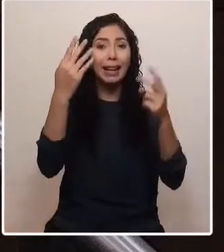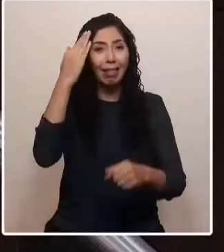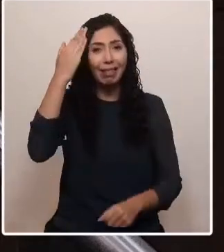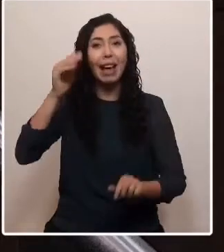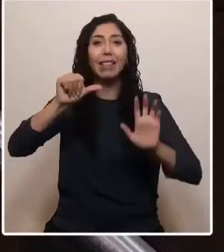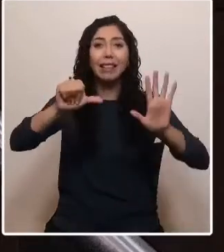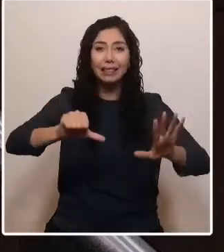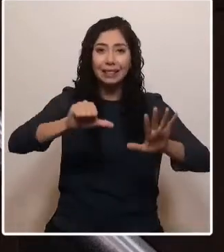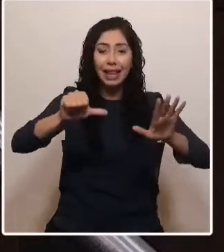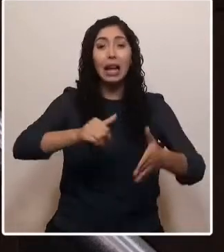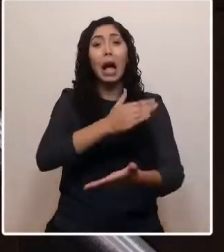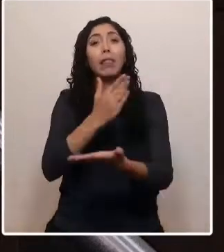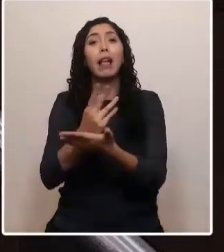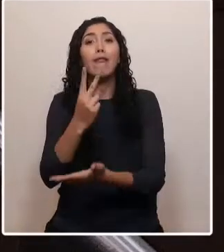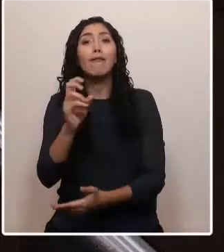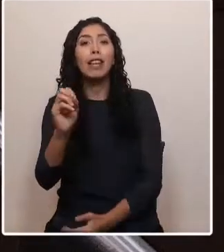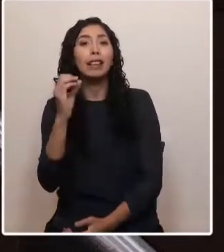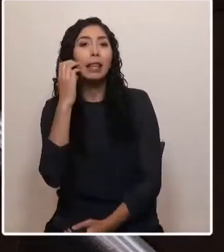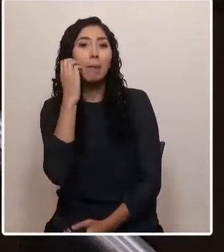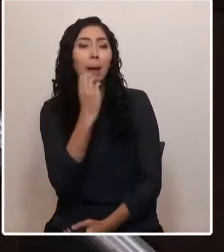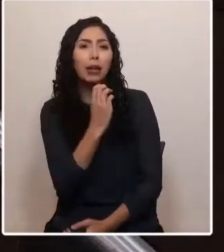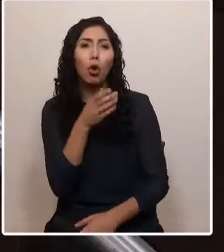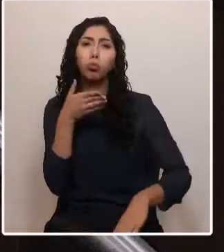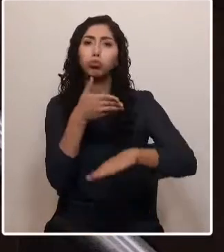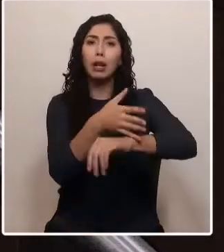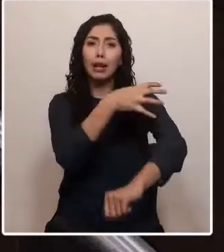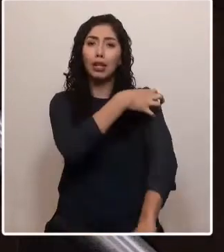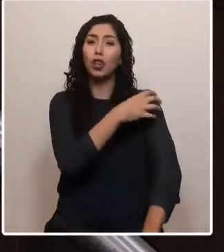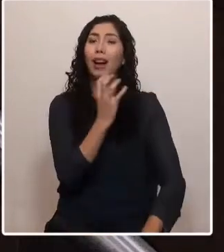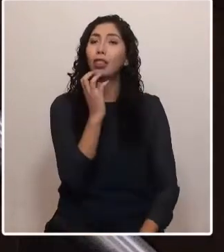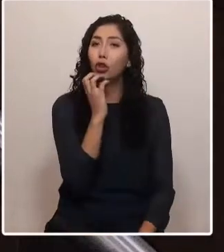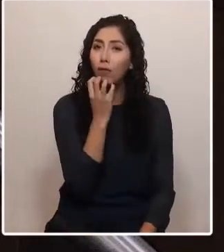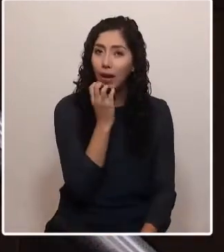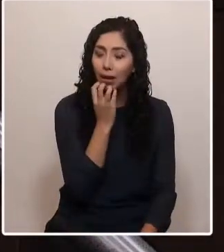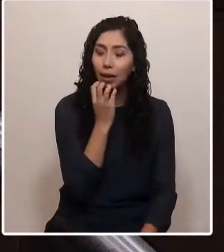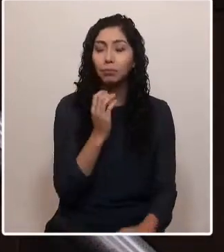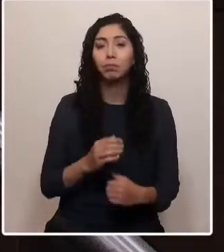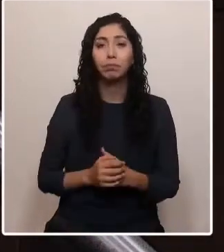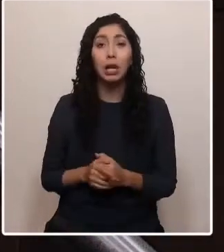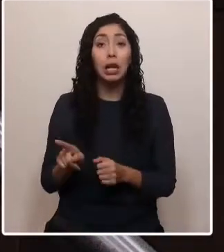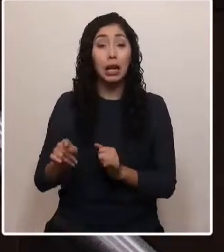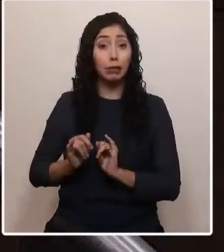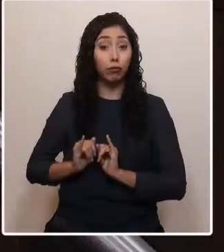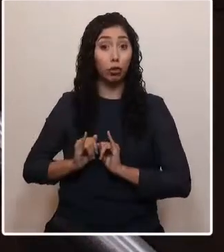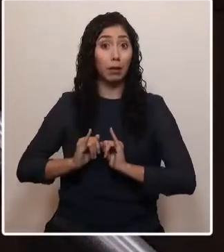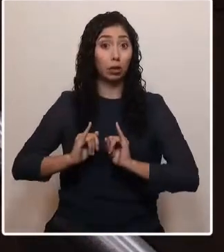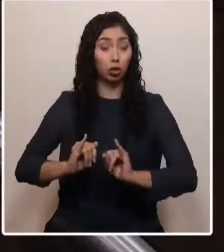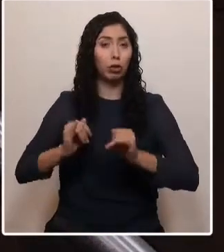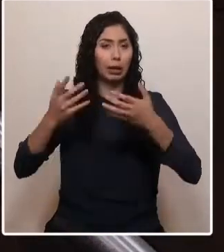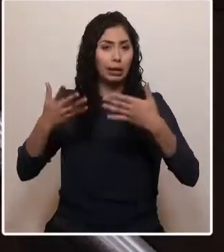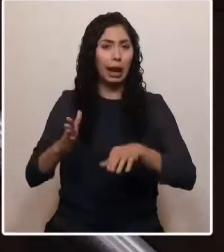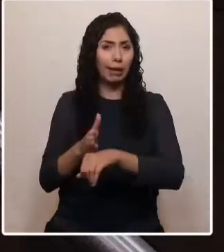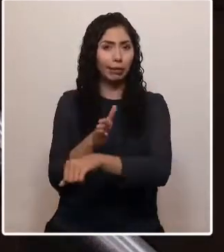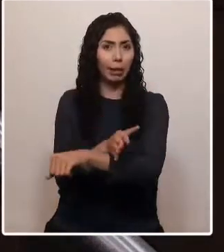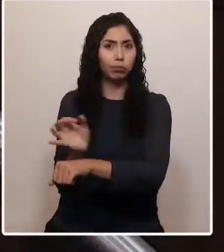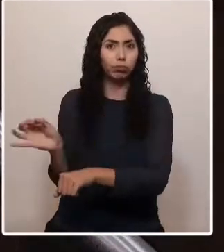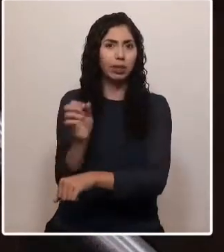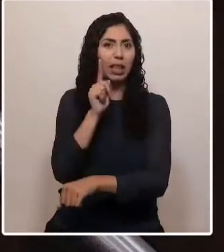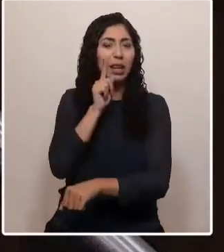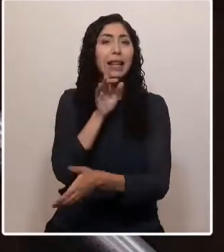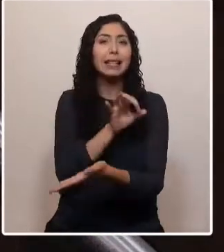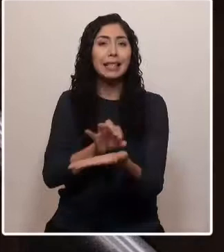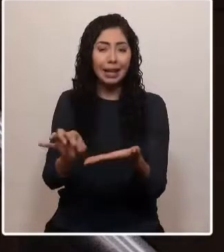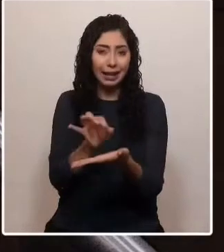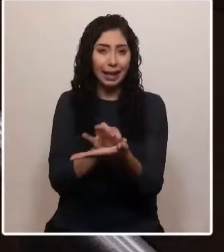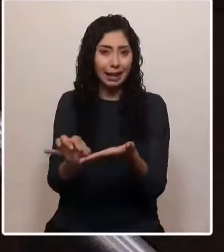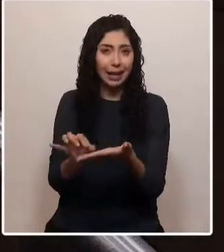y 20 de mayo a la región de Antofagasta. Según la información que fue transmitida por la Secretaría a la mesa